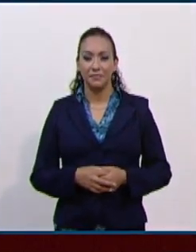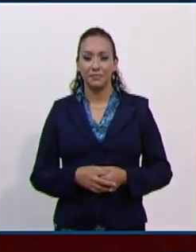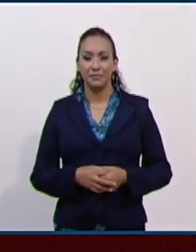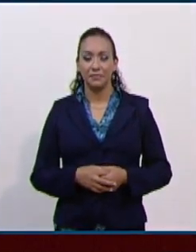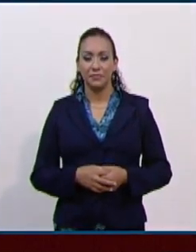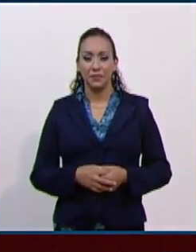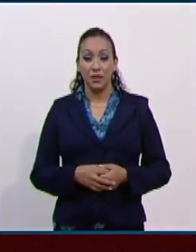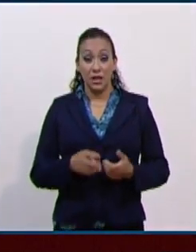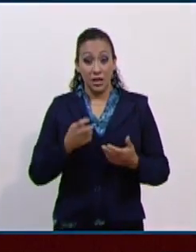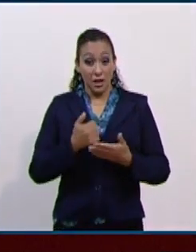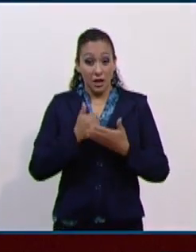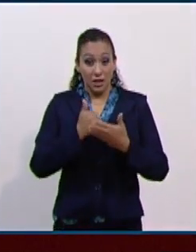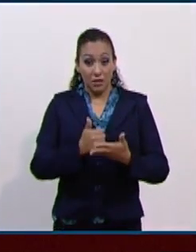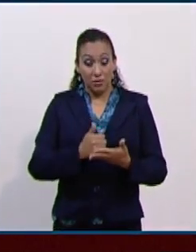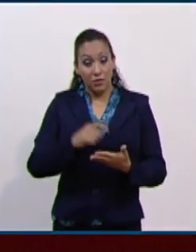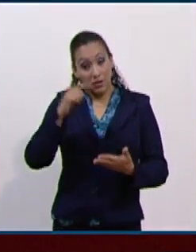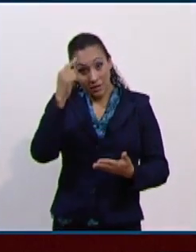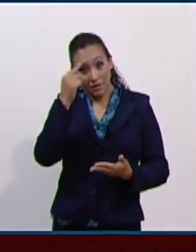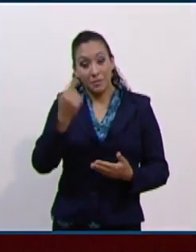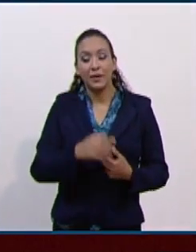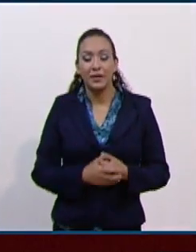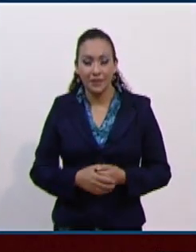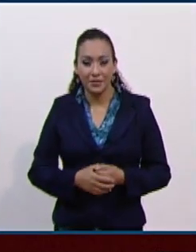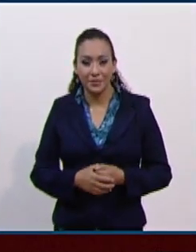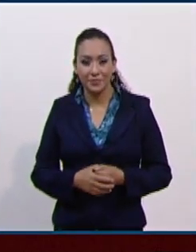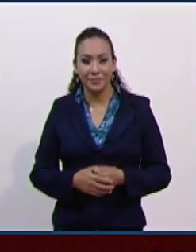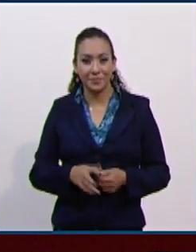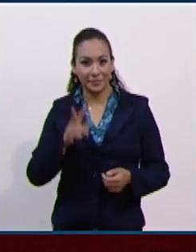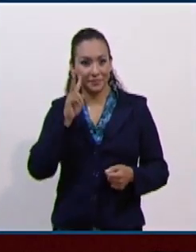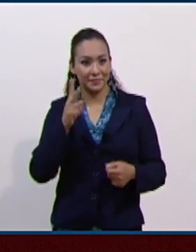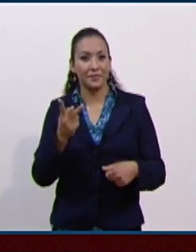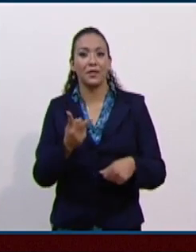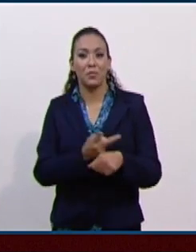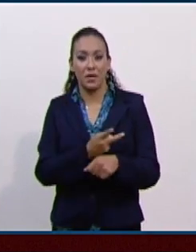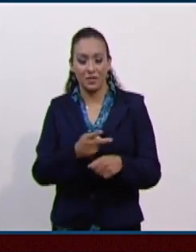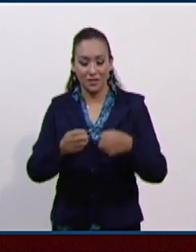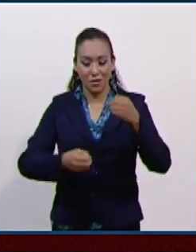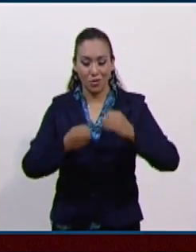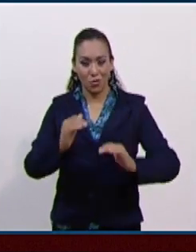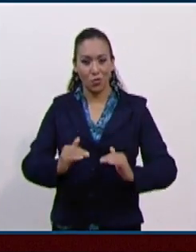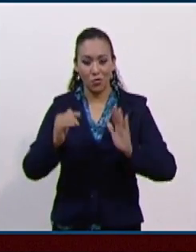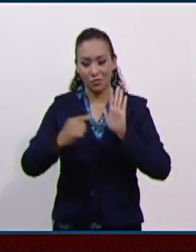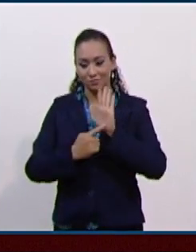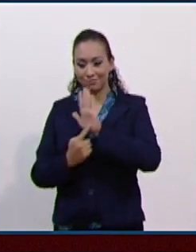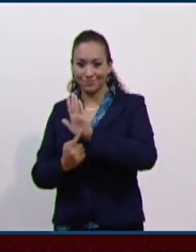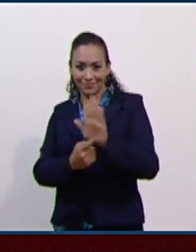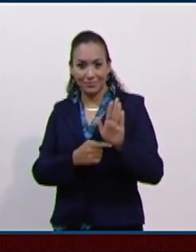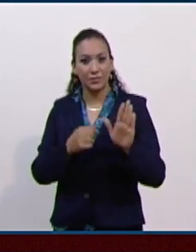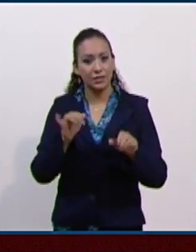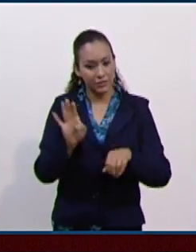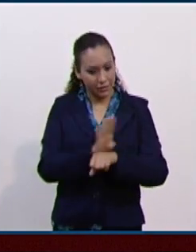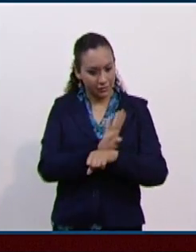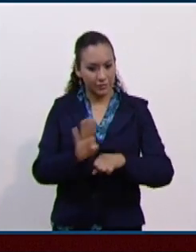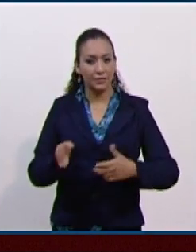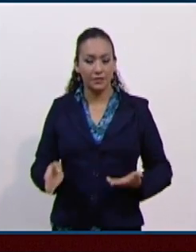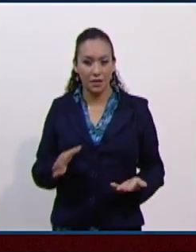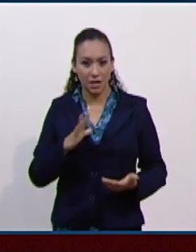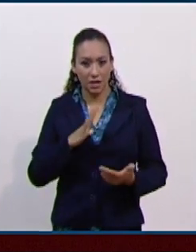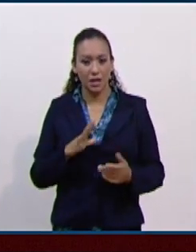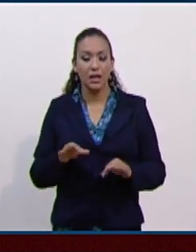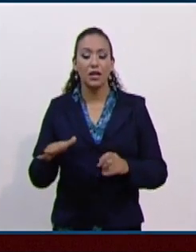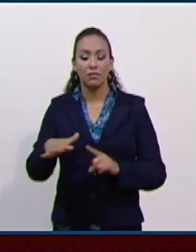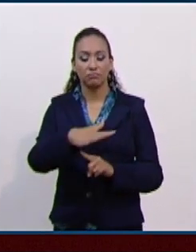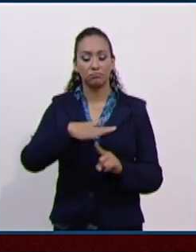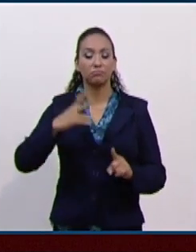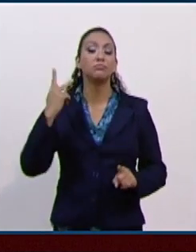Nos permitirá también este coloquio comprender mejor el impacto que tiene la Corte y su contexto político,